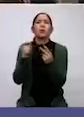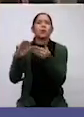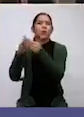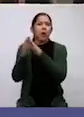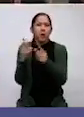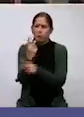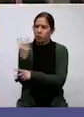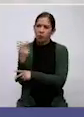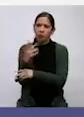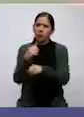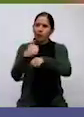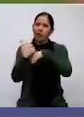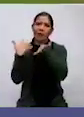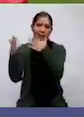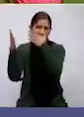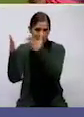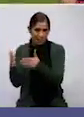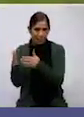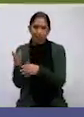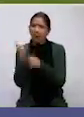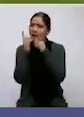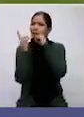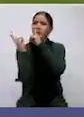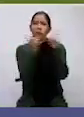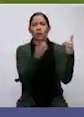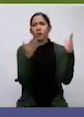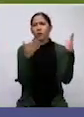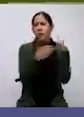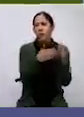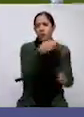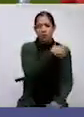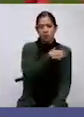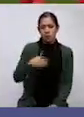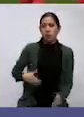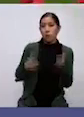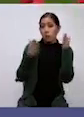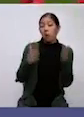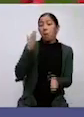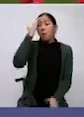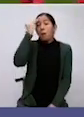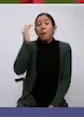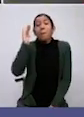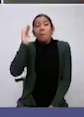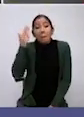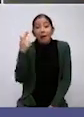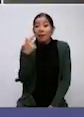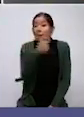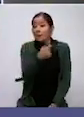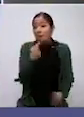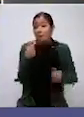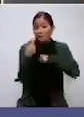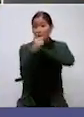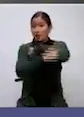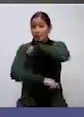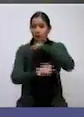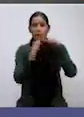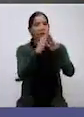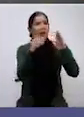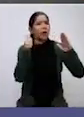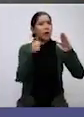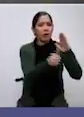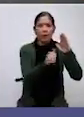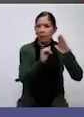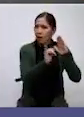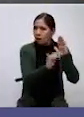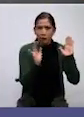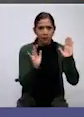de medidas contra el gobernador de La Paz, Santos Quispe, por aparentemente vulnerar su detención domiciliaria, luego que el pasado lunes fue